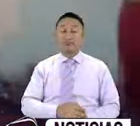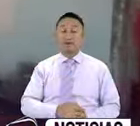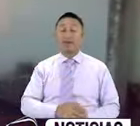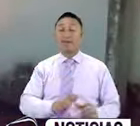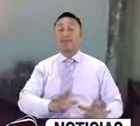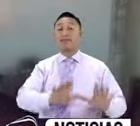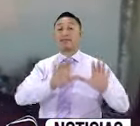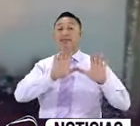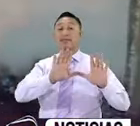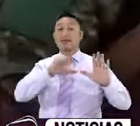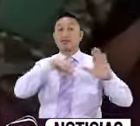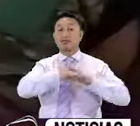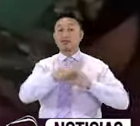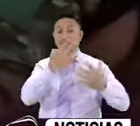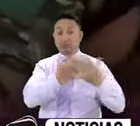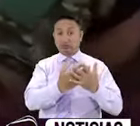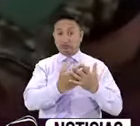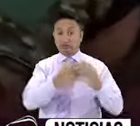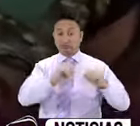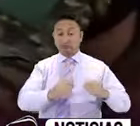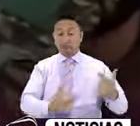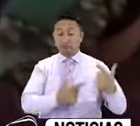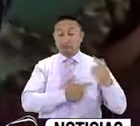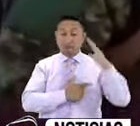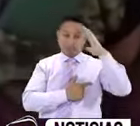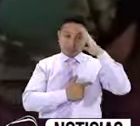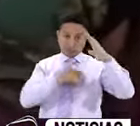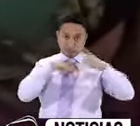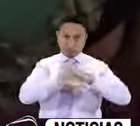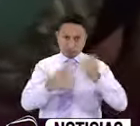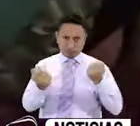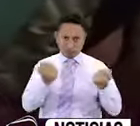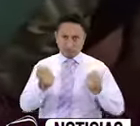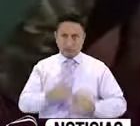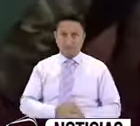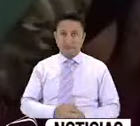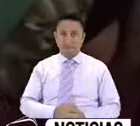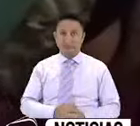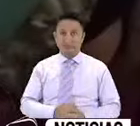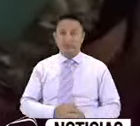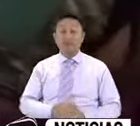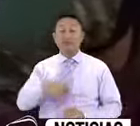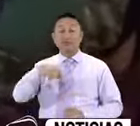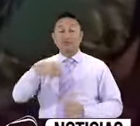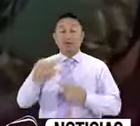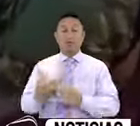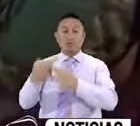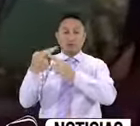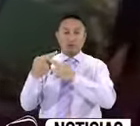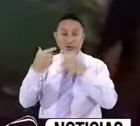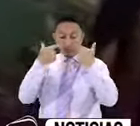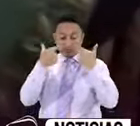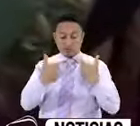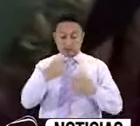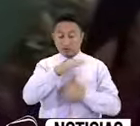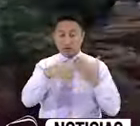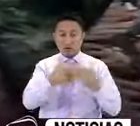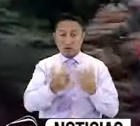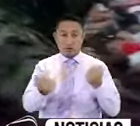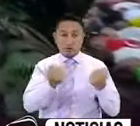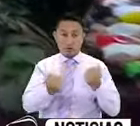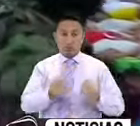libertad intervenido por las Fuerzas Armadas y quedará bajo vigilancia para mantener el control hasta